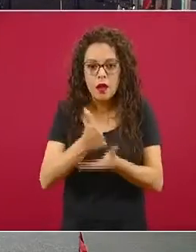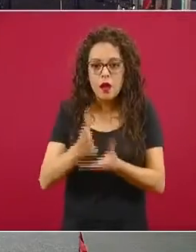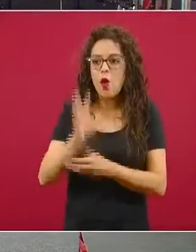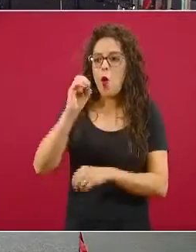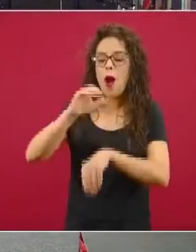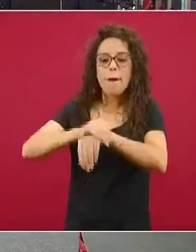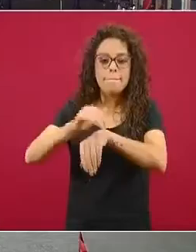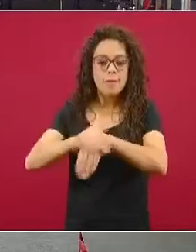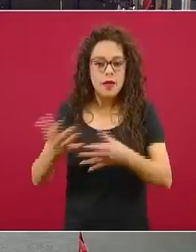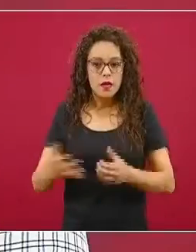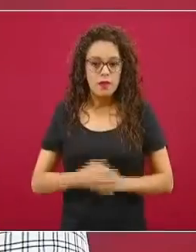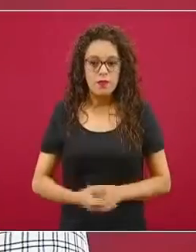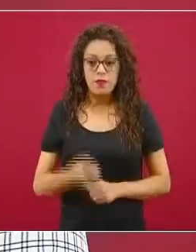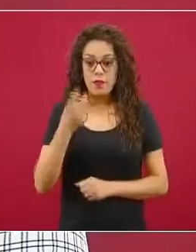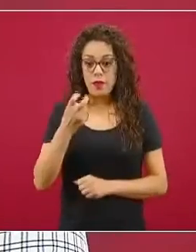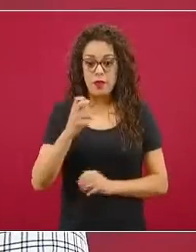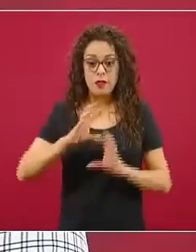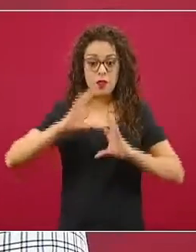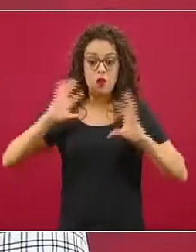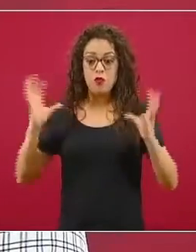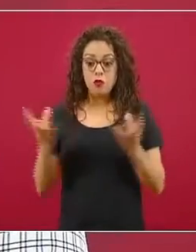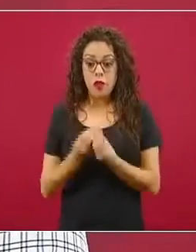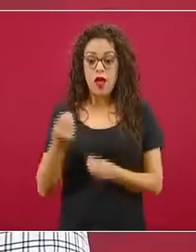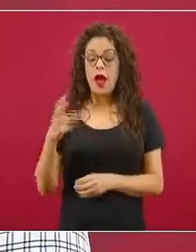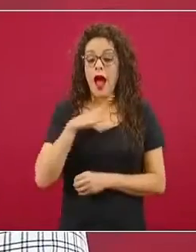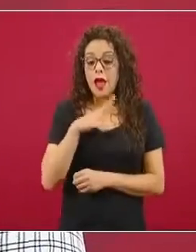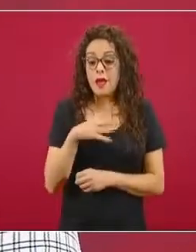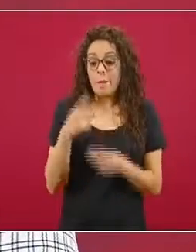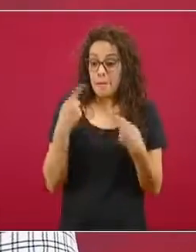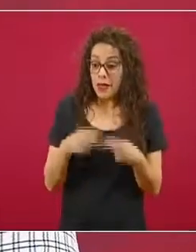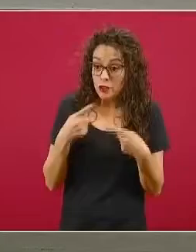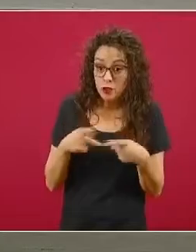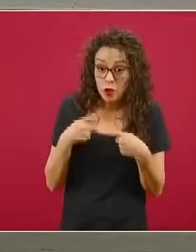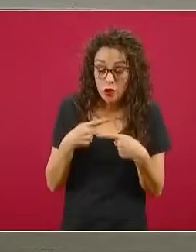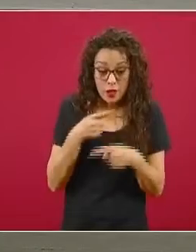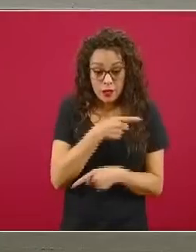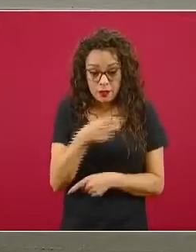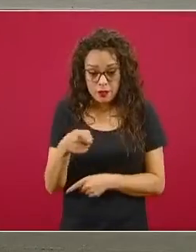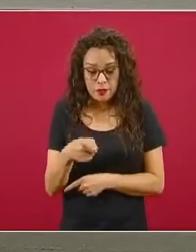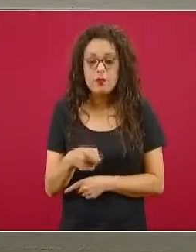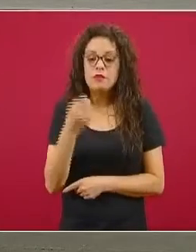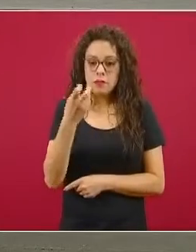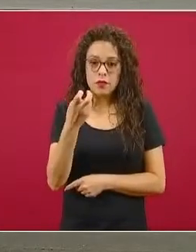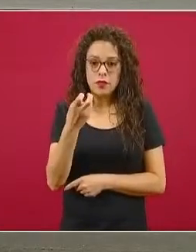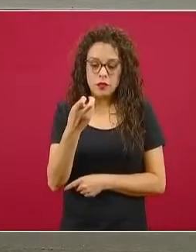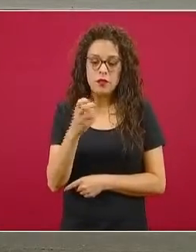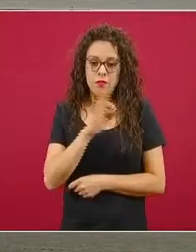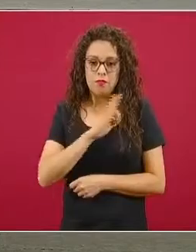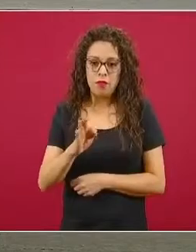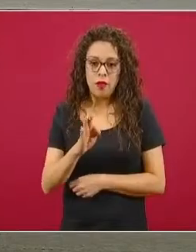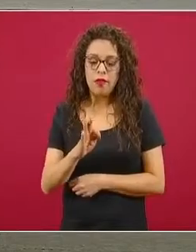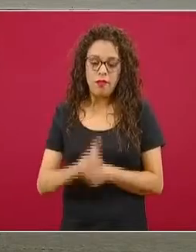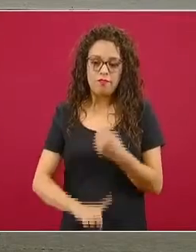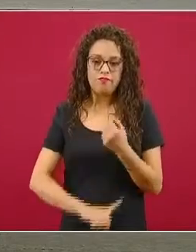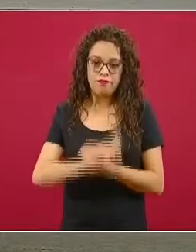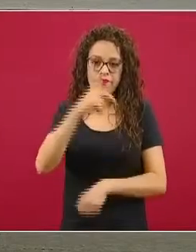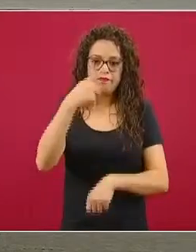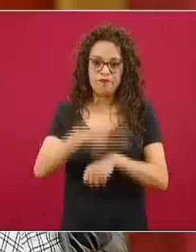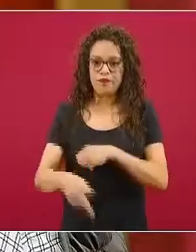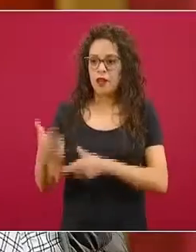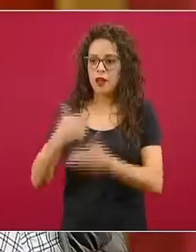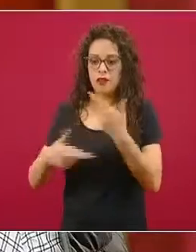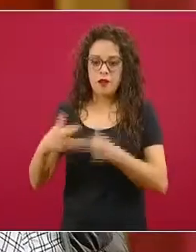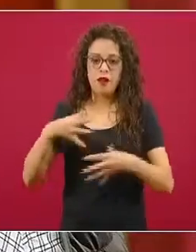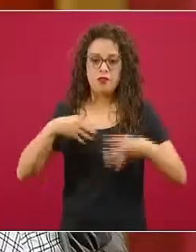decir, todo lo que en su momento congregue personas definitivamente va a incrementar el riesgo de transmisión, y es por eso el